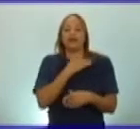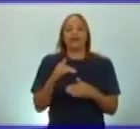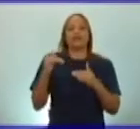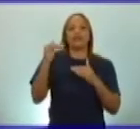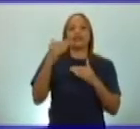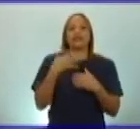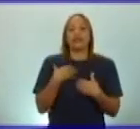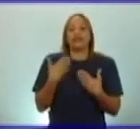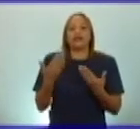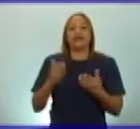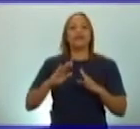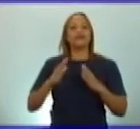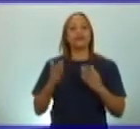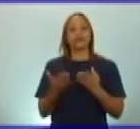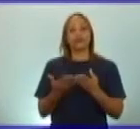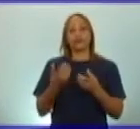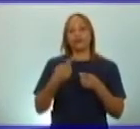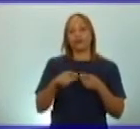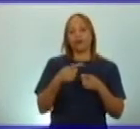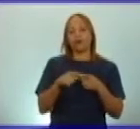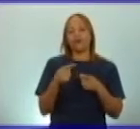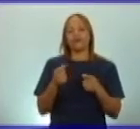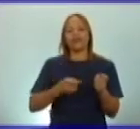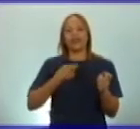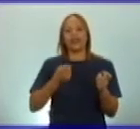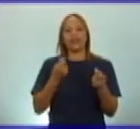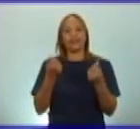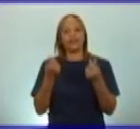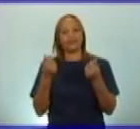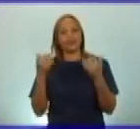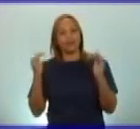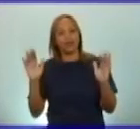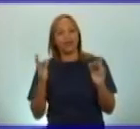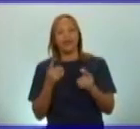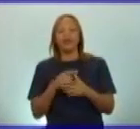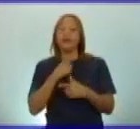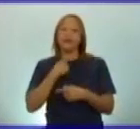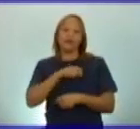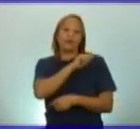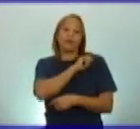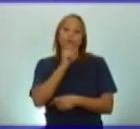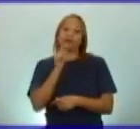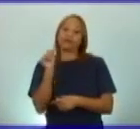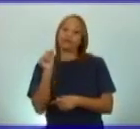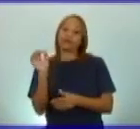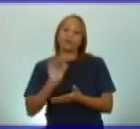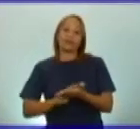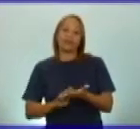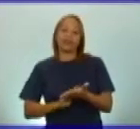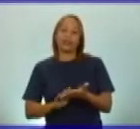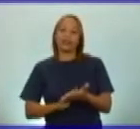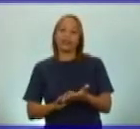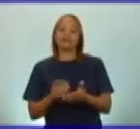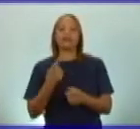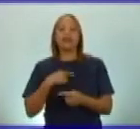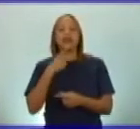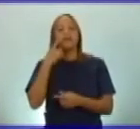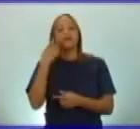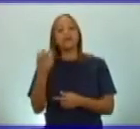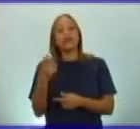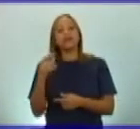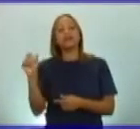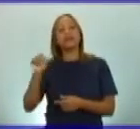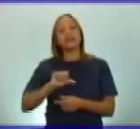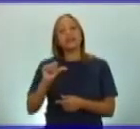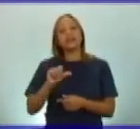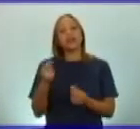podía y además que obtuvieron de esta Primera Guerra Mundial. Pero es importante porque se lo mencioné hace un momentico, de las crisis